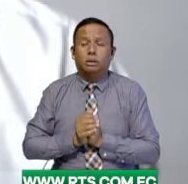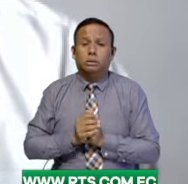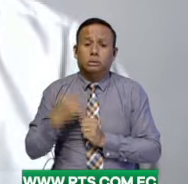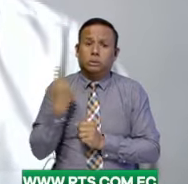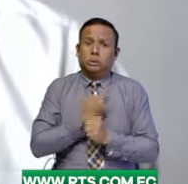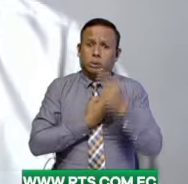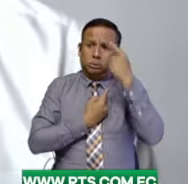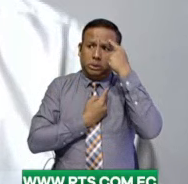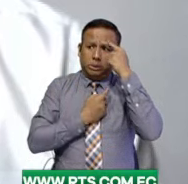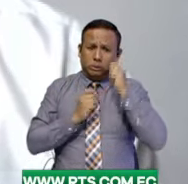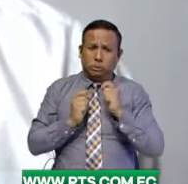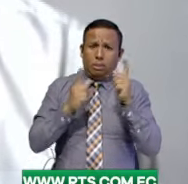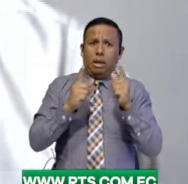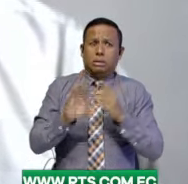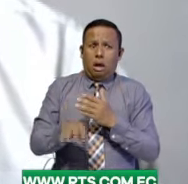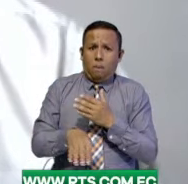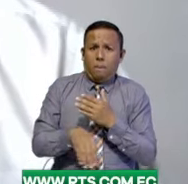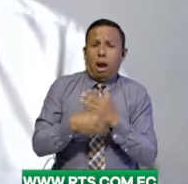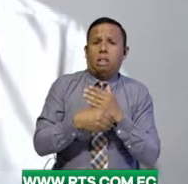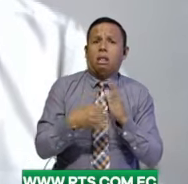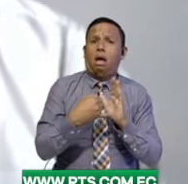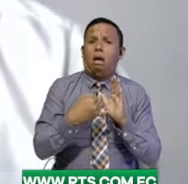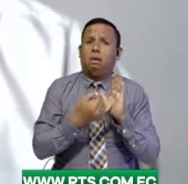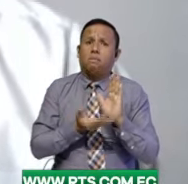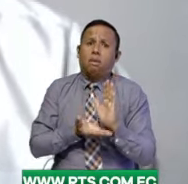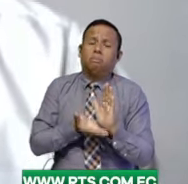remisión tributaria para el tercer